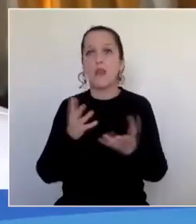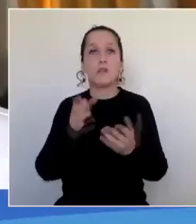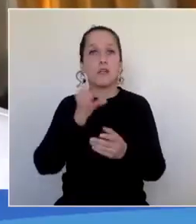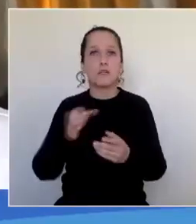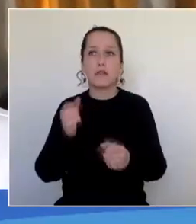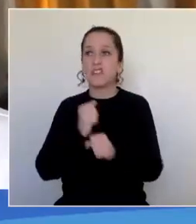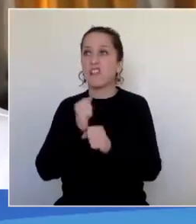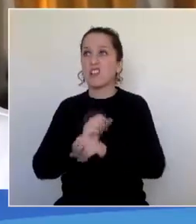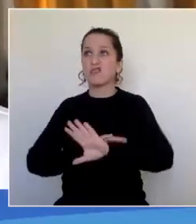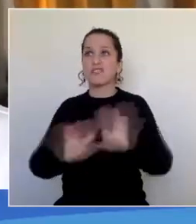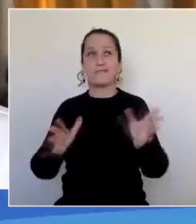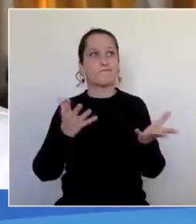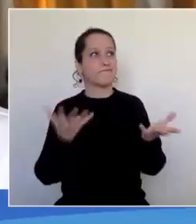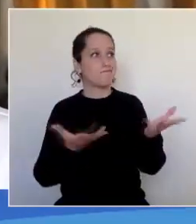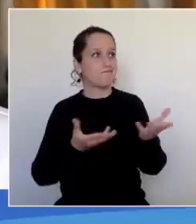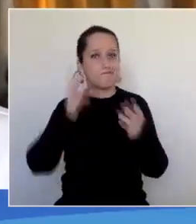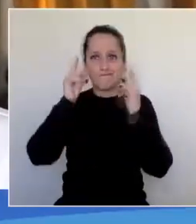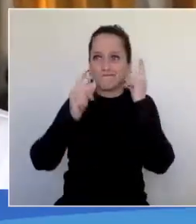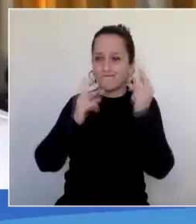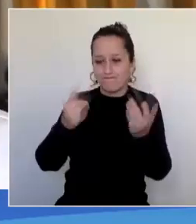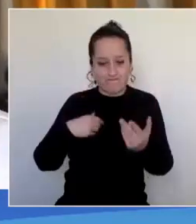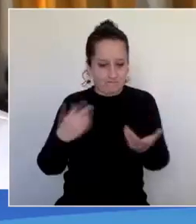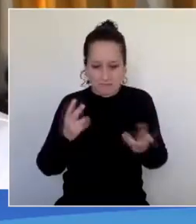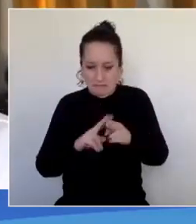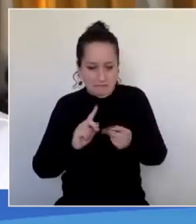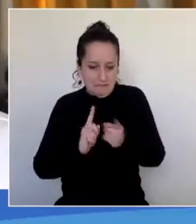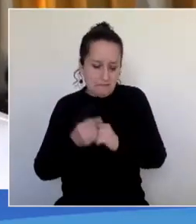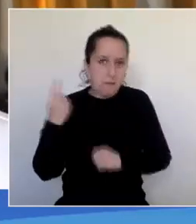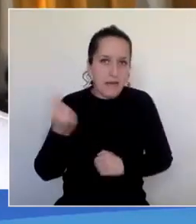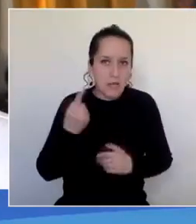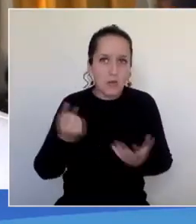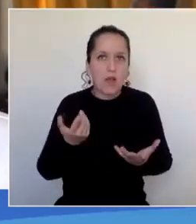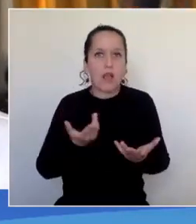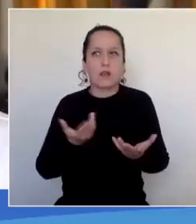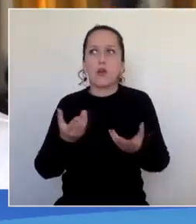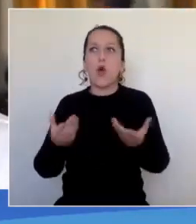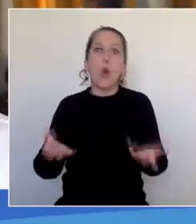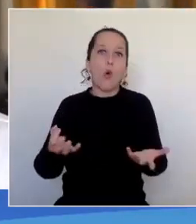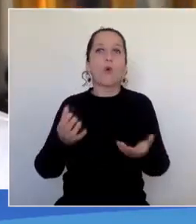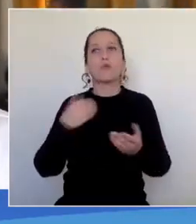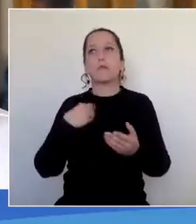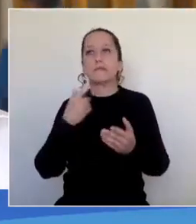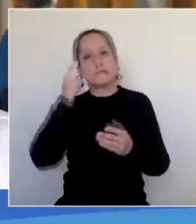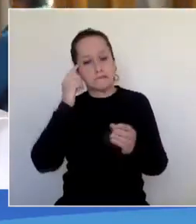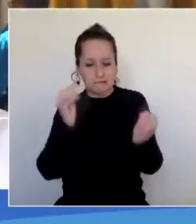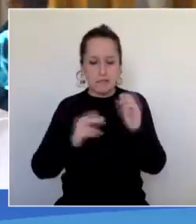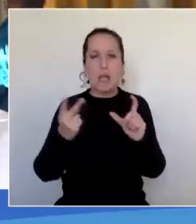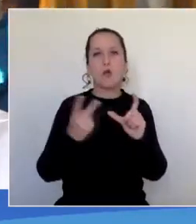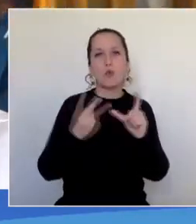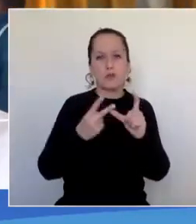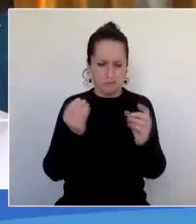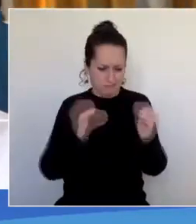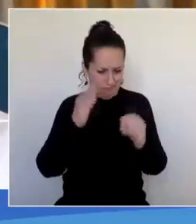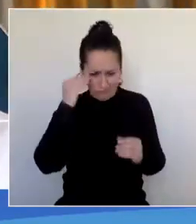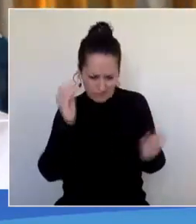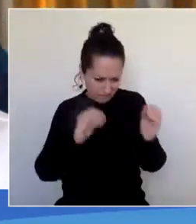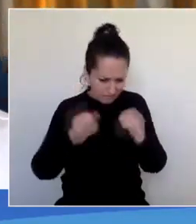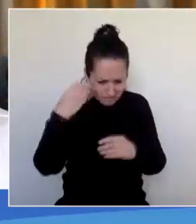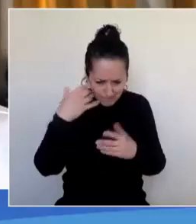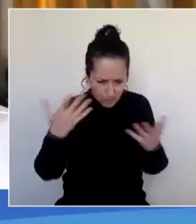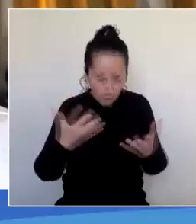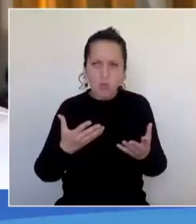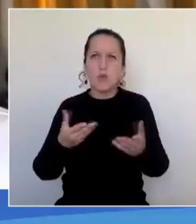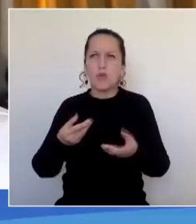reinventarse desde el ámbito laboral. Tienen que partir desde lo más básico cómo confeccionar un currículum, de qué forma poder postular a